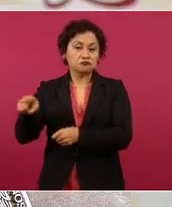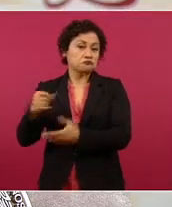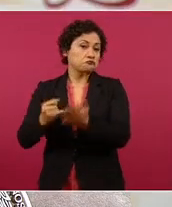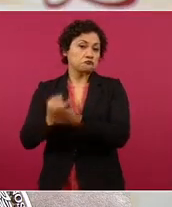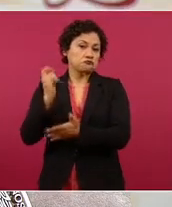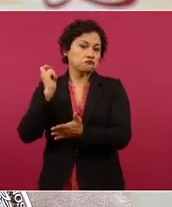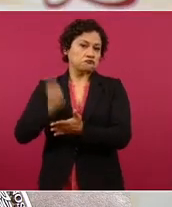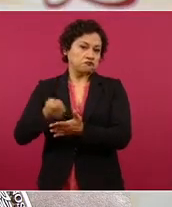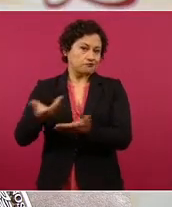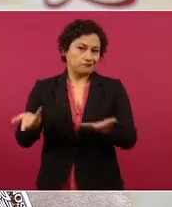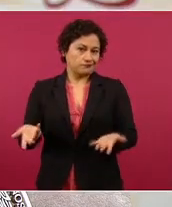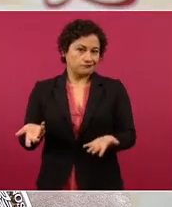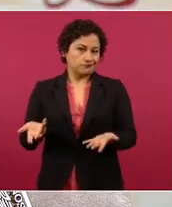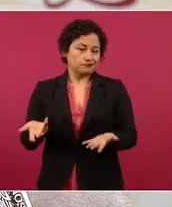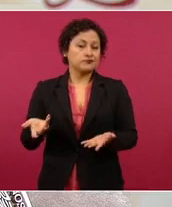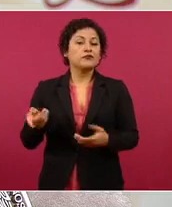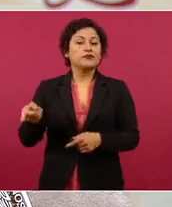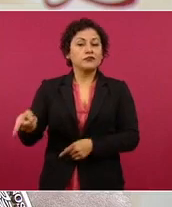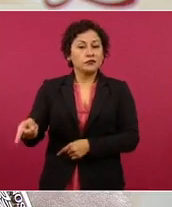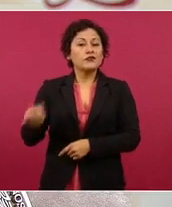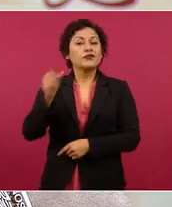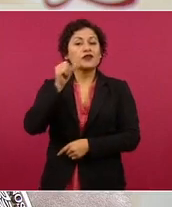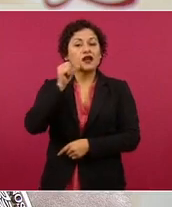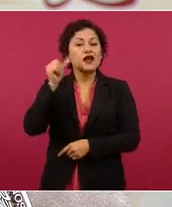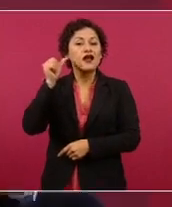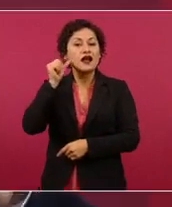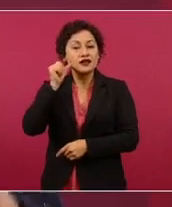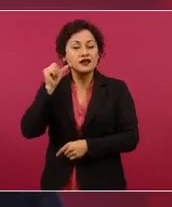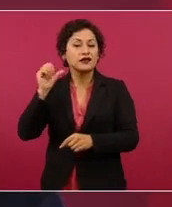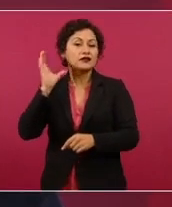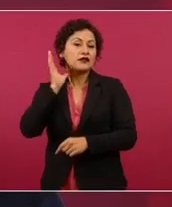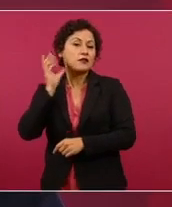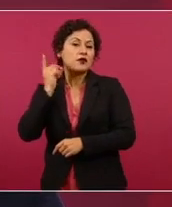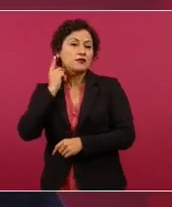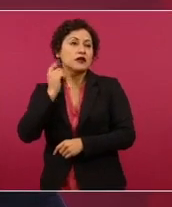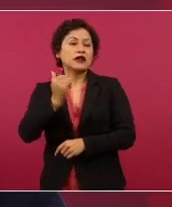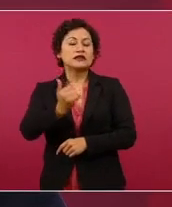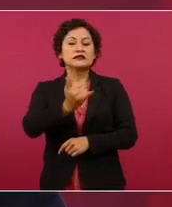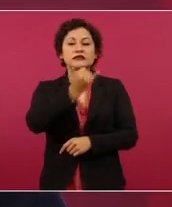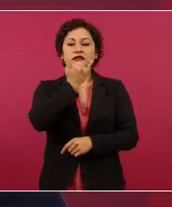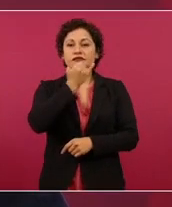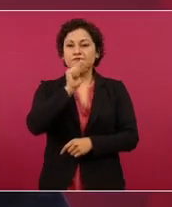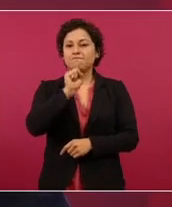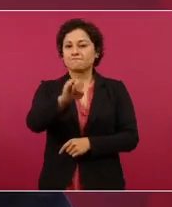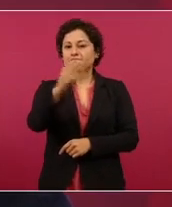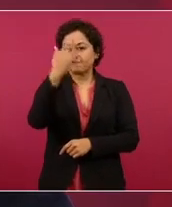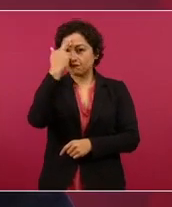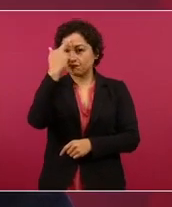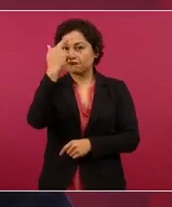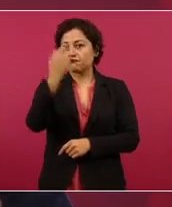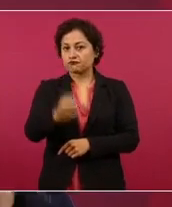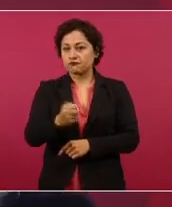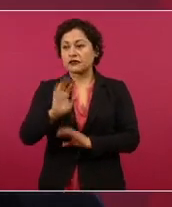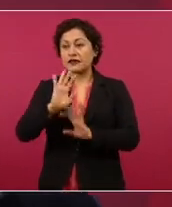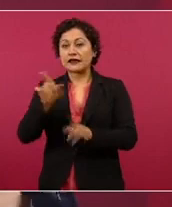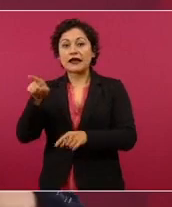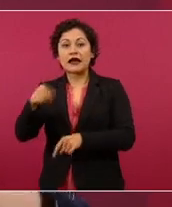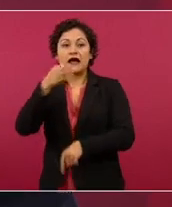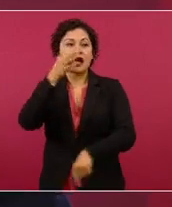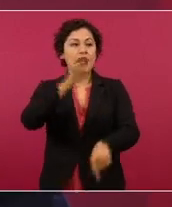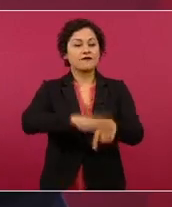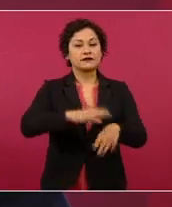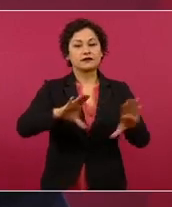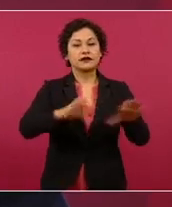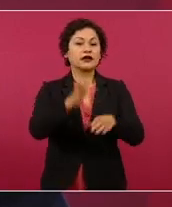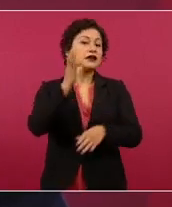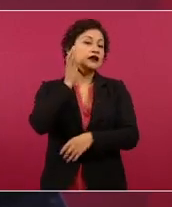ayer mismo reconocieron el error. Han hecho ellos el planteamiento a la Cámara de Senadores para que